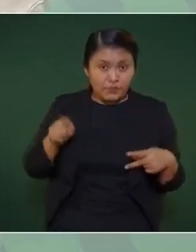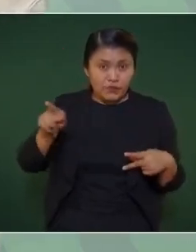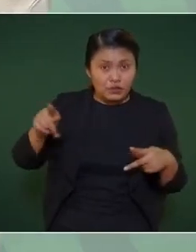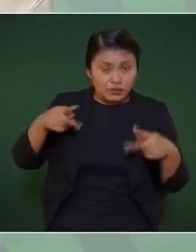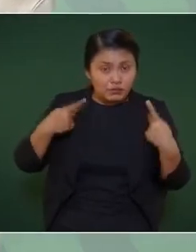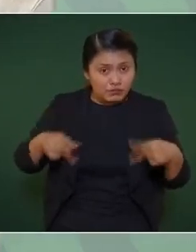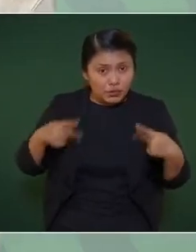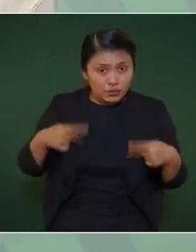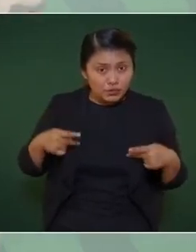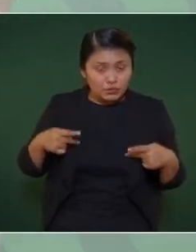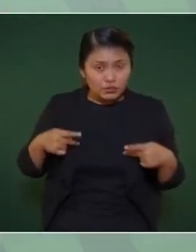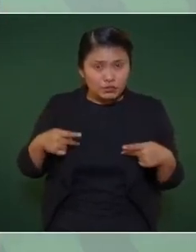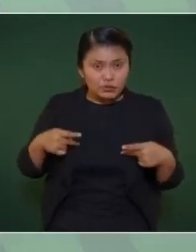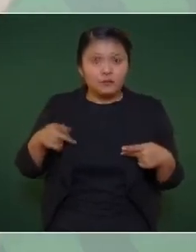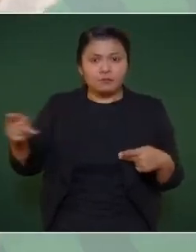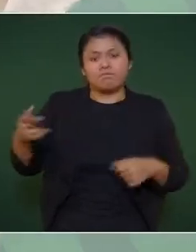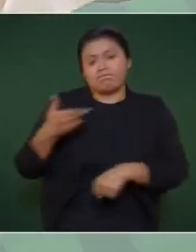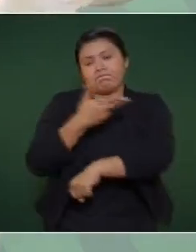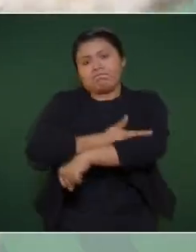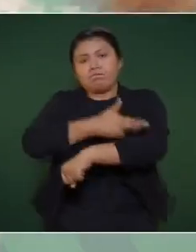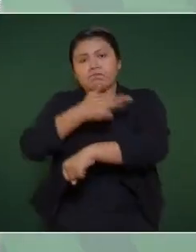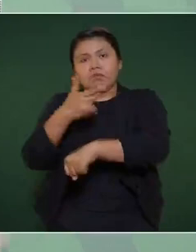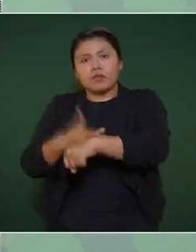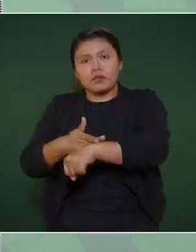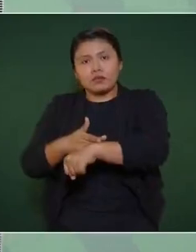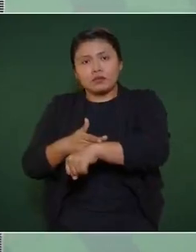persona es honesta.